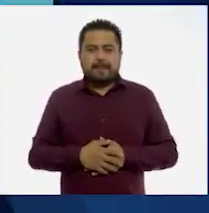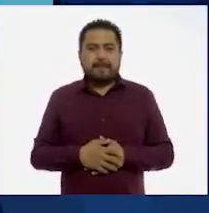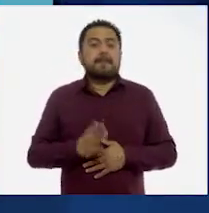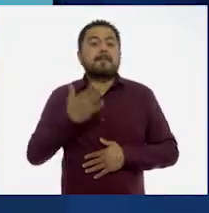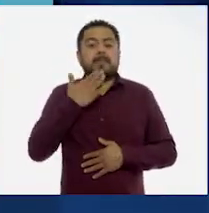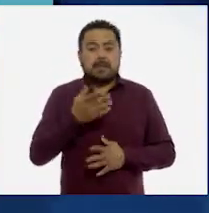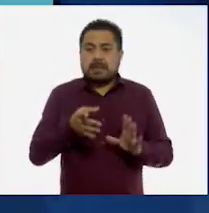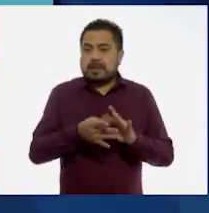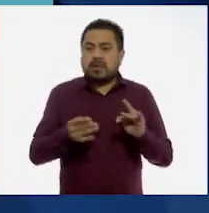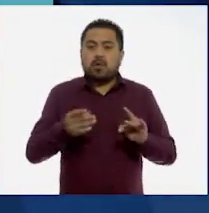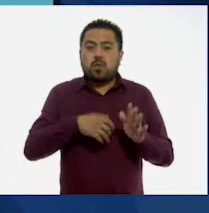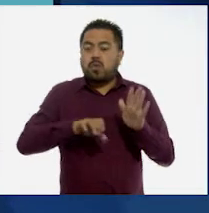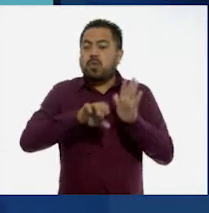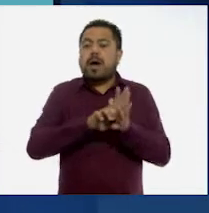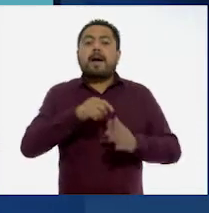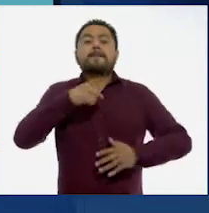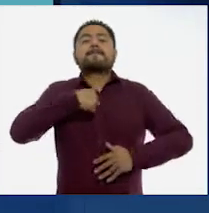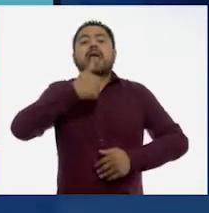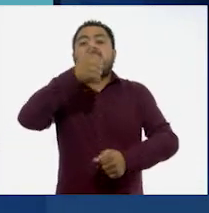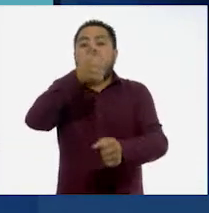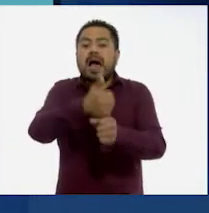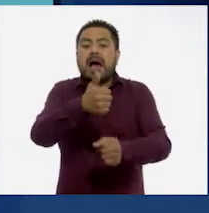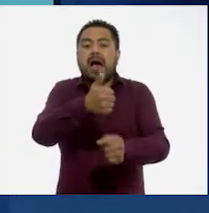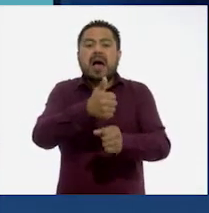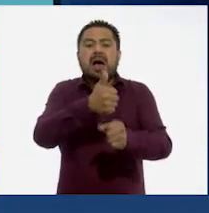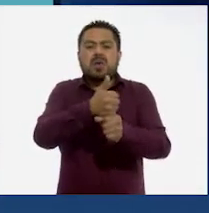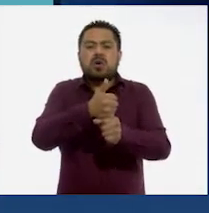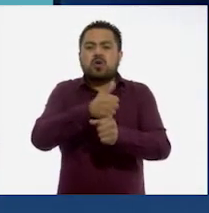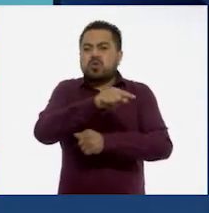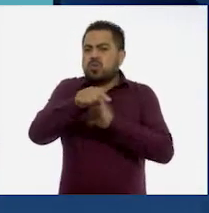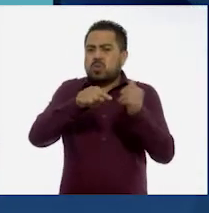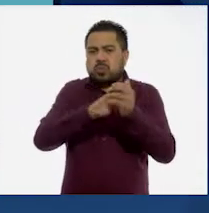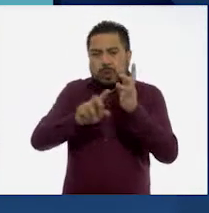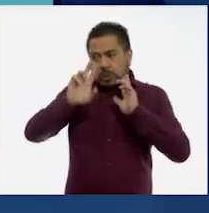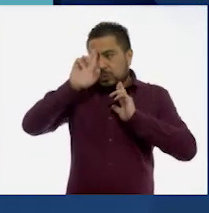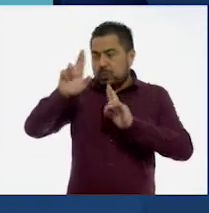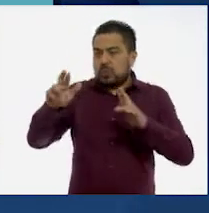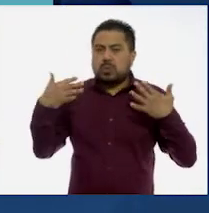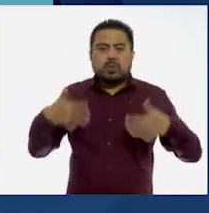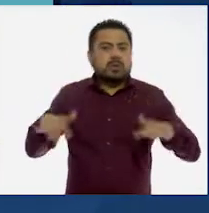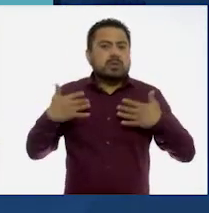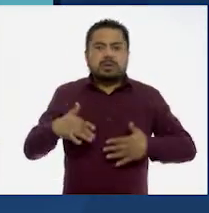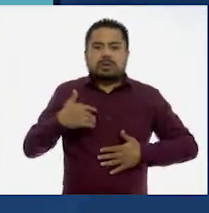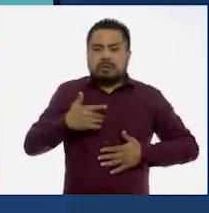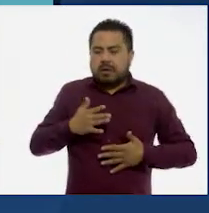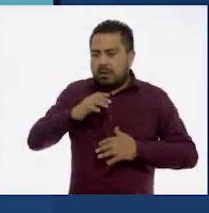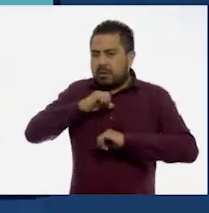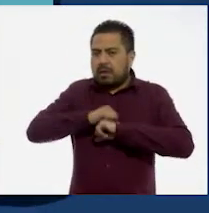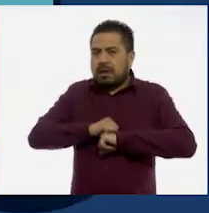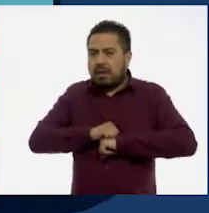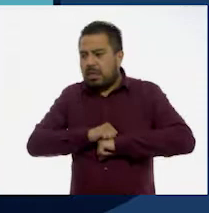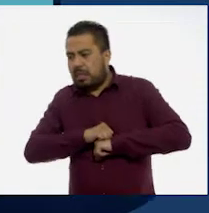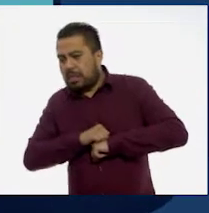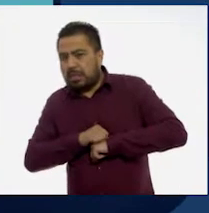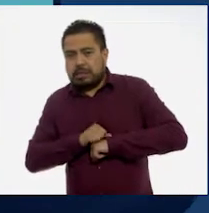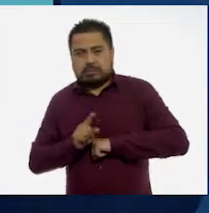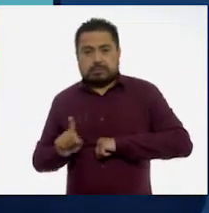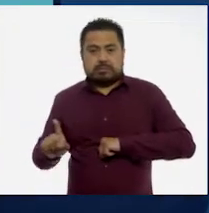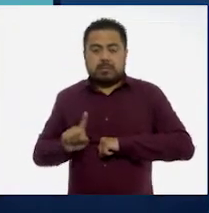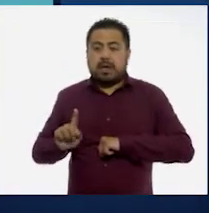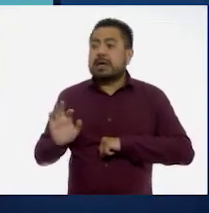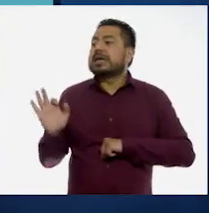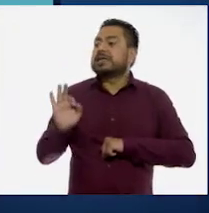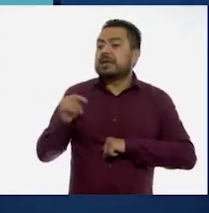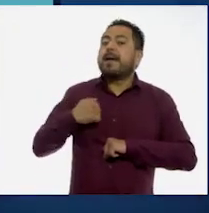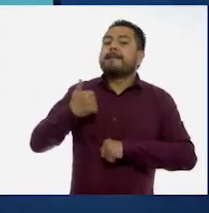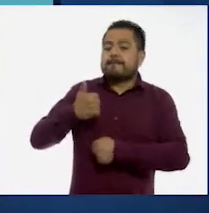Bien, dice, el cuarto de mi abuela es un recinto sagrado. Ni siquiera me animo a asomar la nariz en él a menos que mi